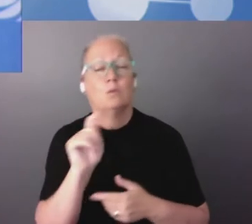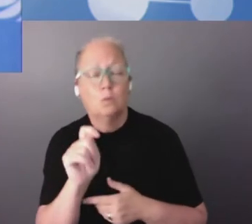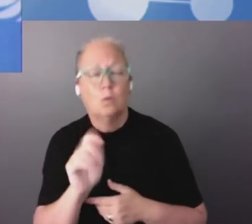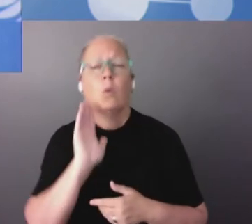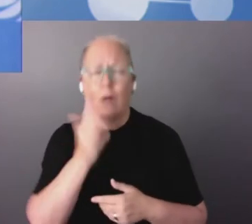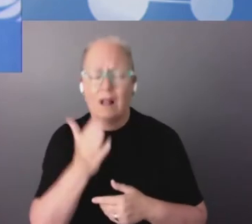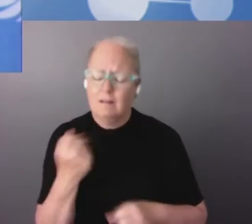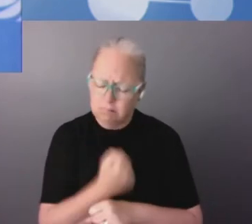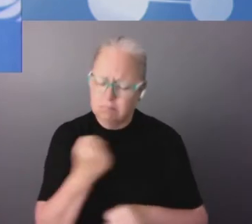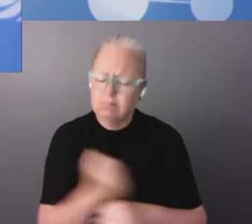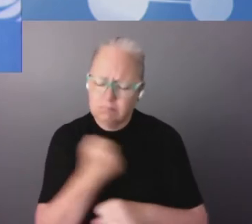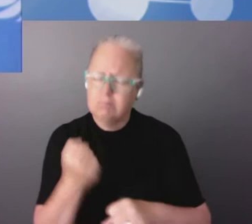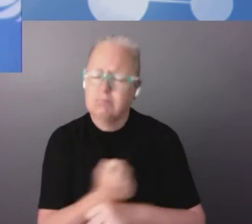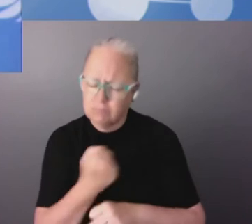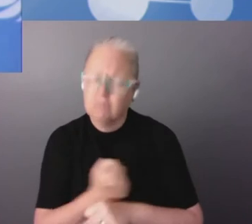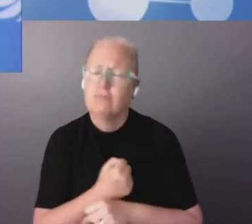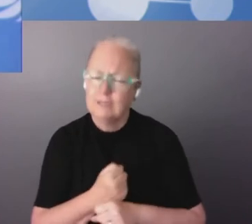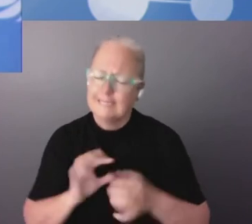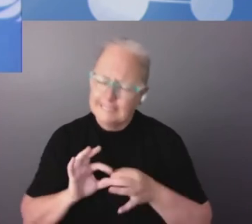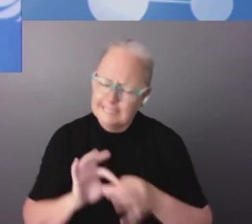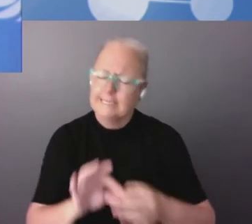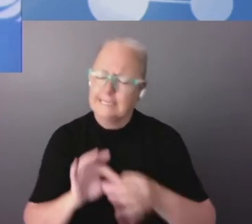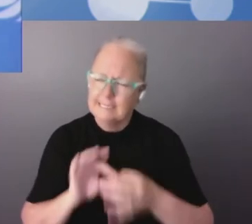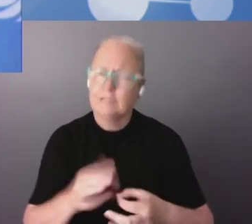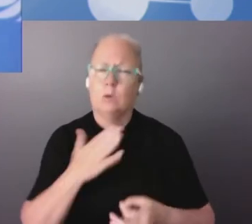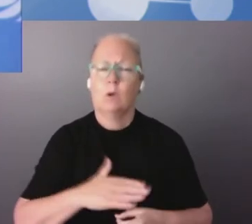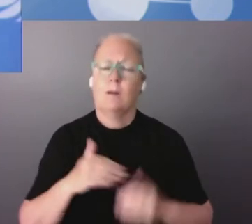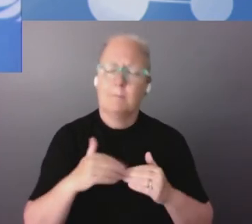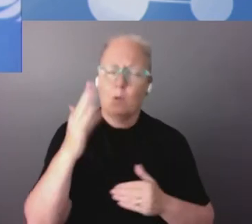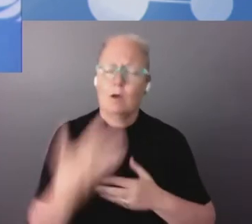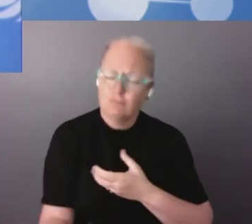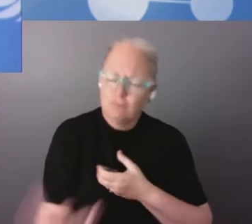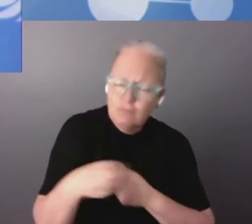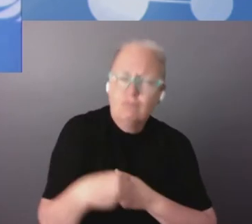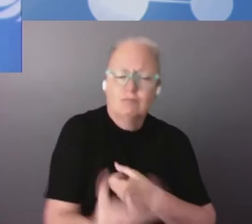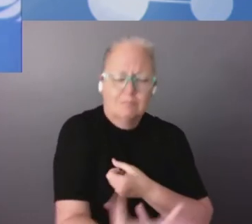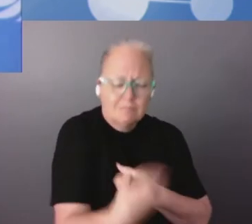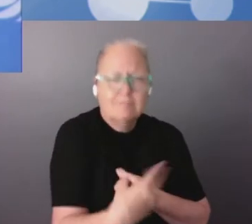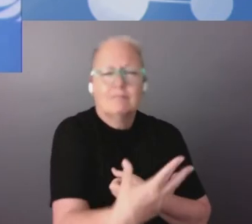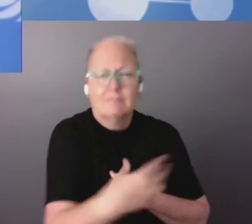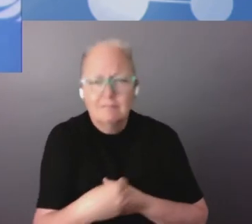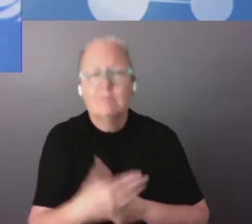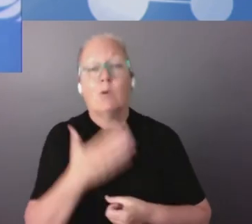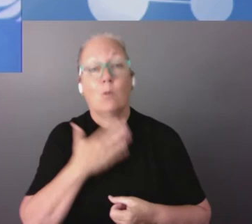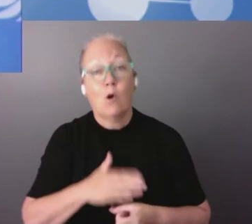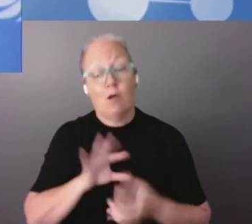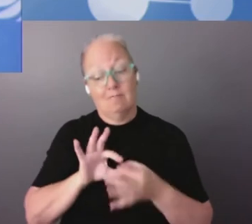esperamos impacientemente las conclusiones de los debates de la edición de este